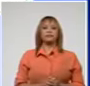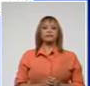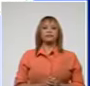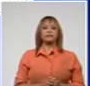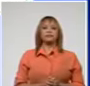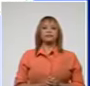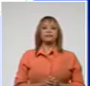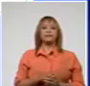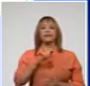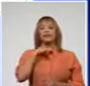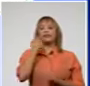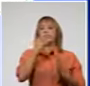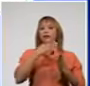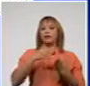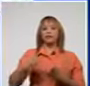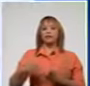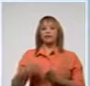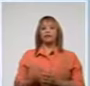Fallecieron,